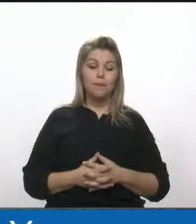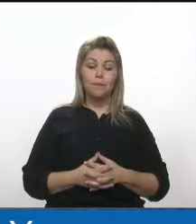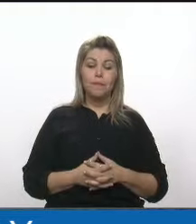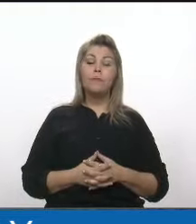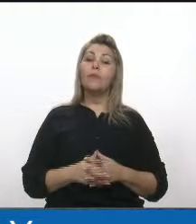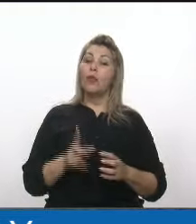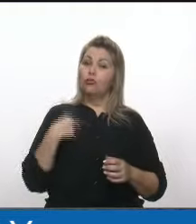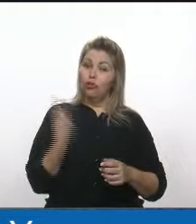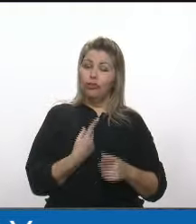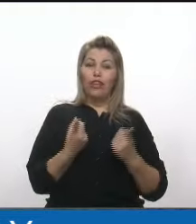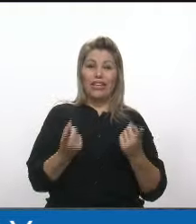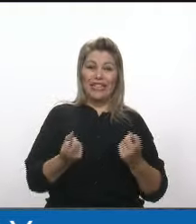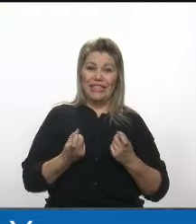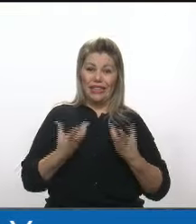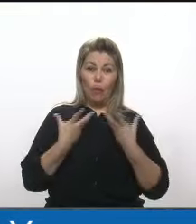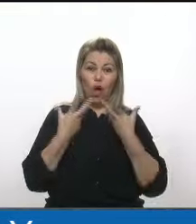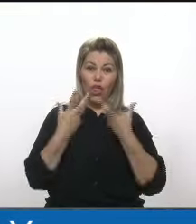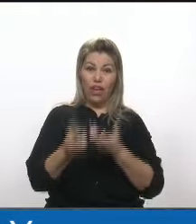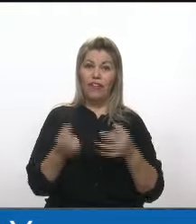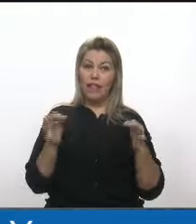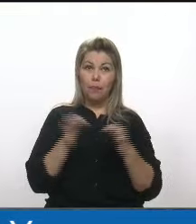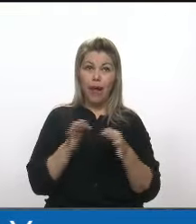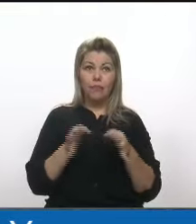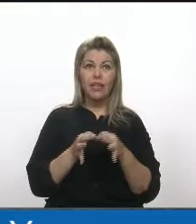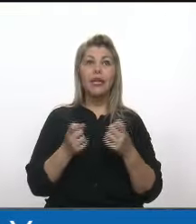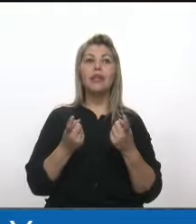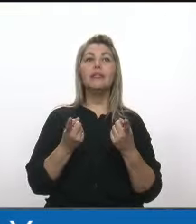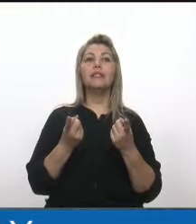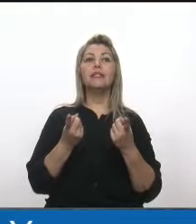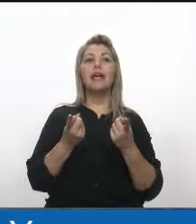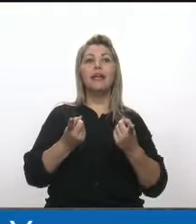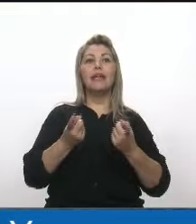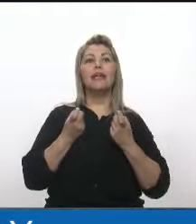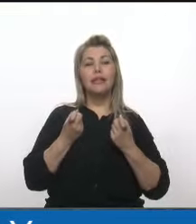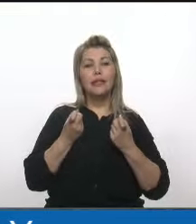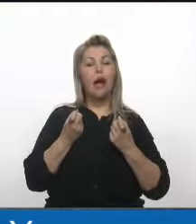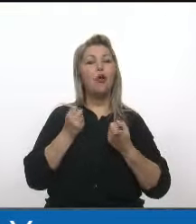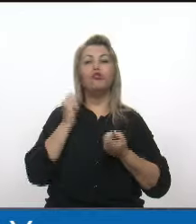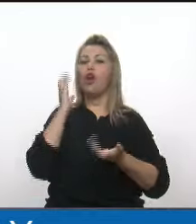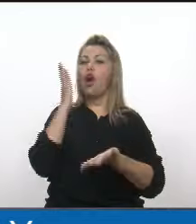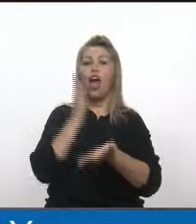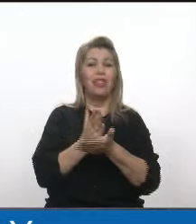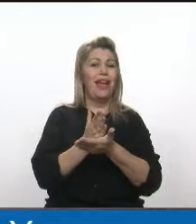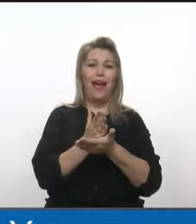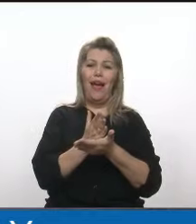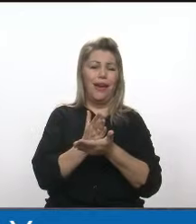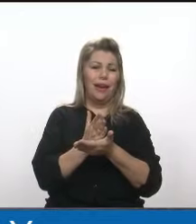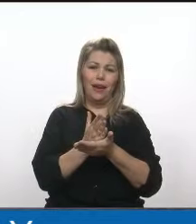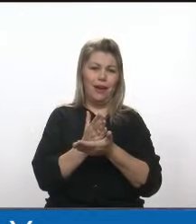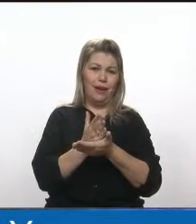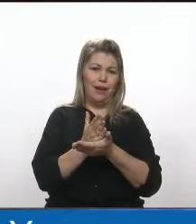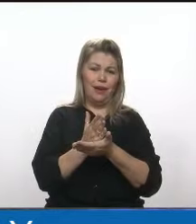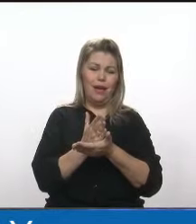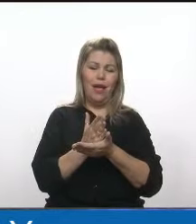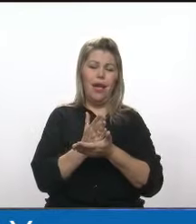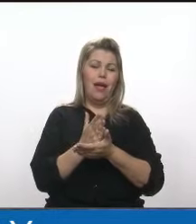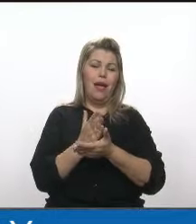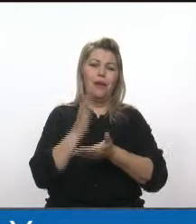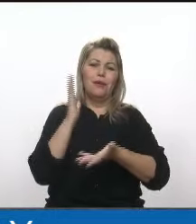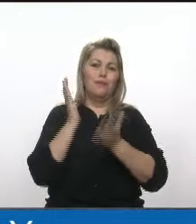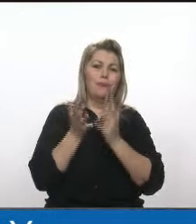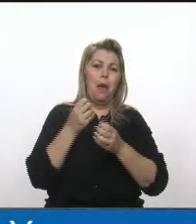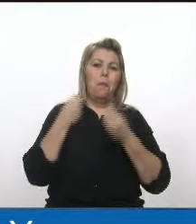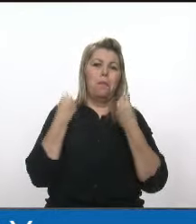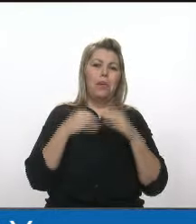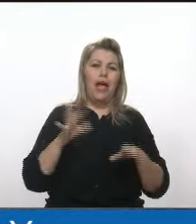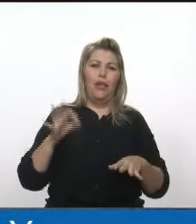malvinas necesitamos condenar toda agresión Sí y la pérdida de Vidas toda agresión y la